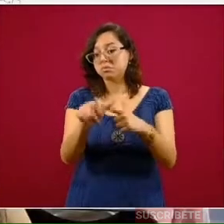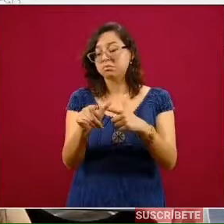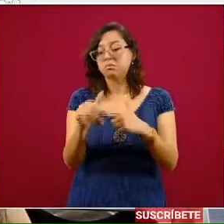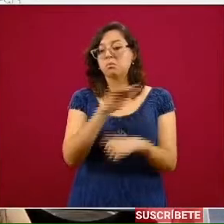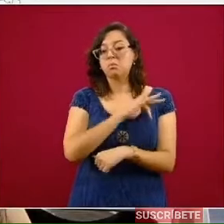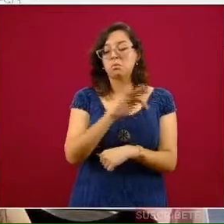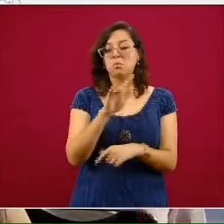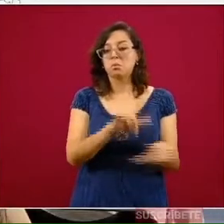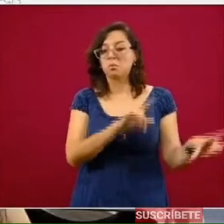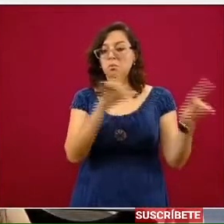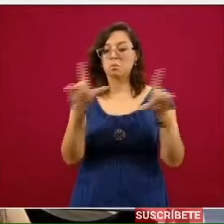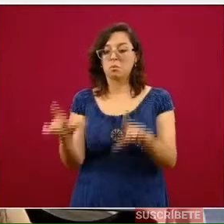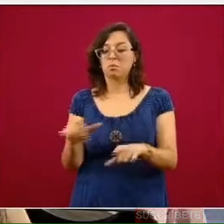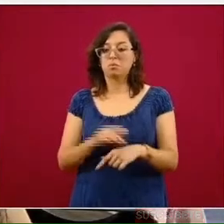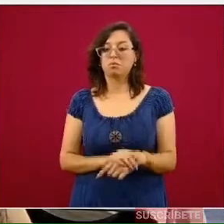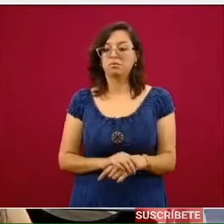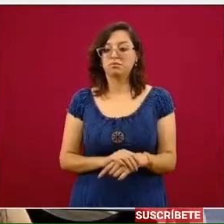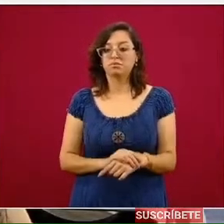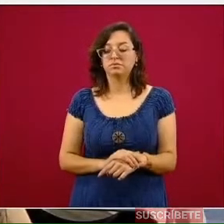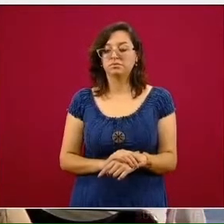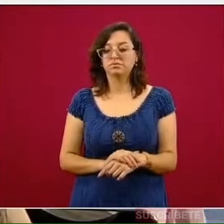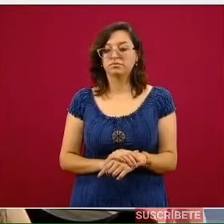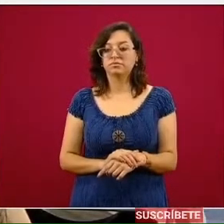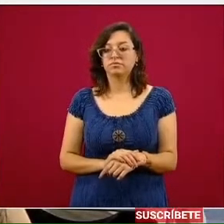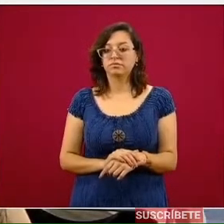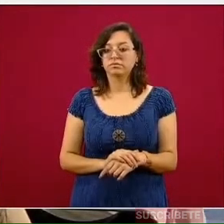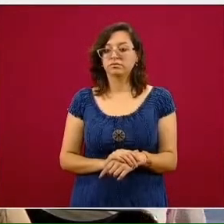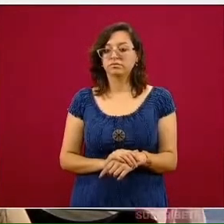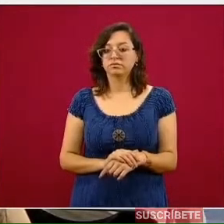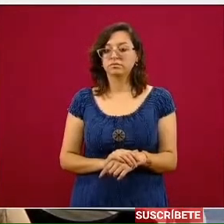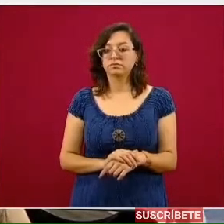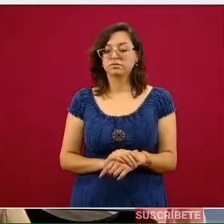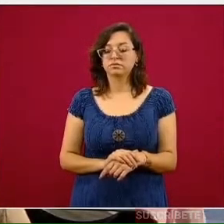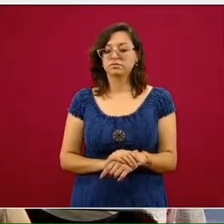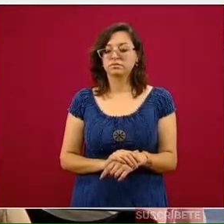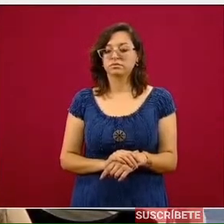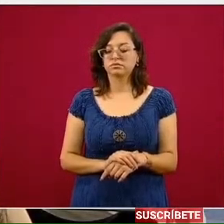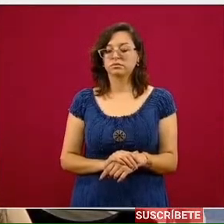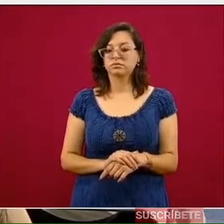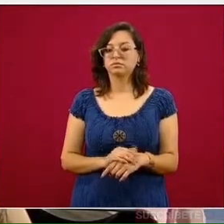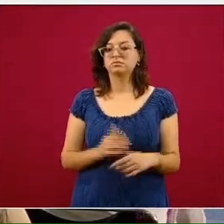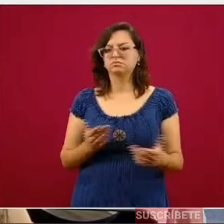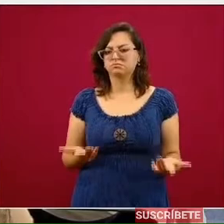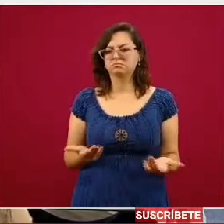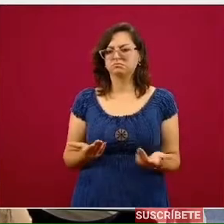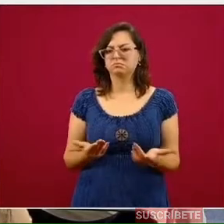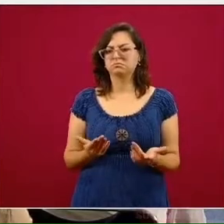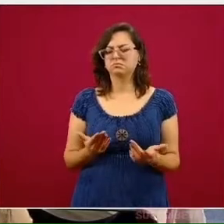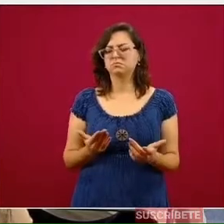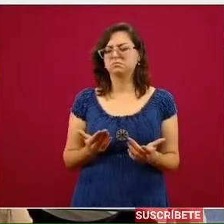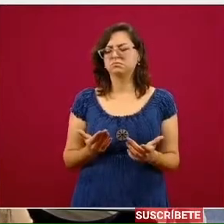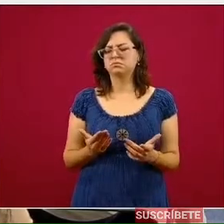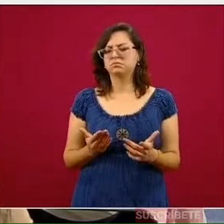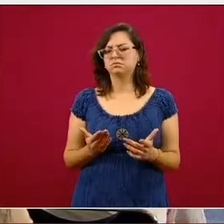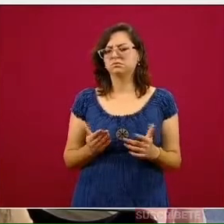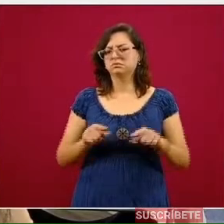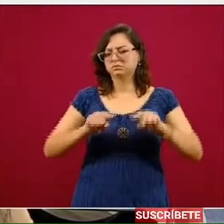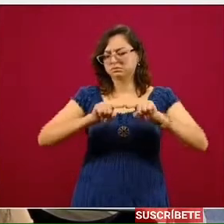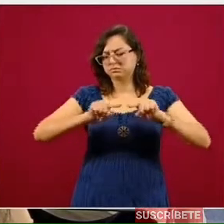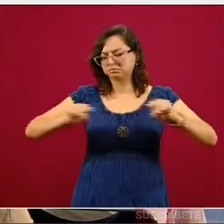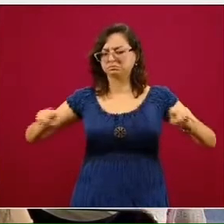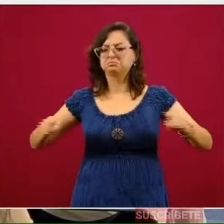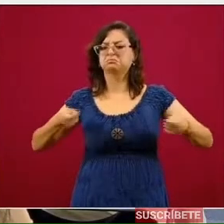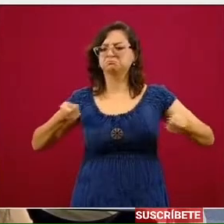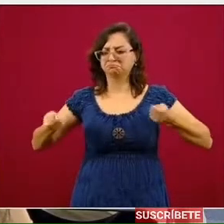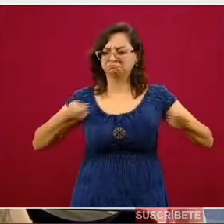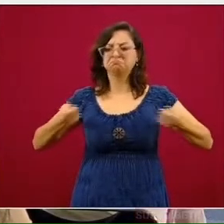siguiente diapositiva, vamos a ver cómo hay un apego, en todo caso, al índice